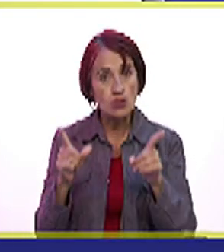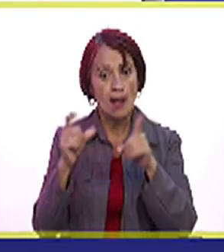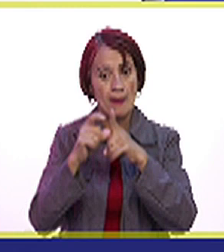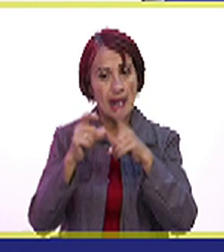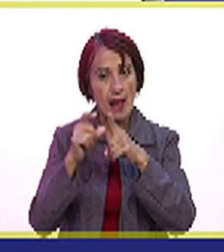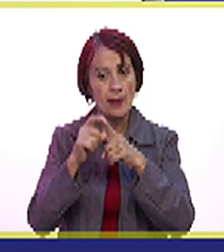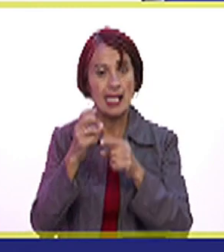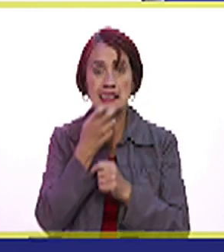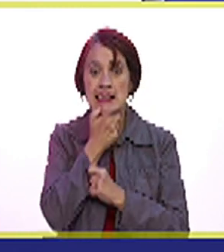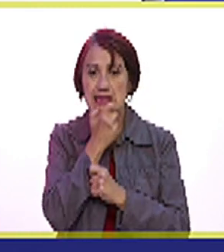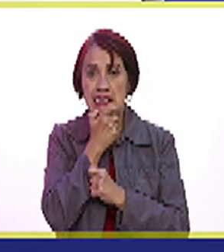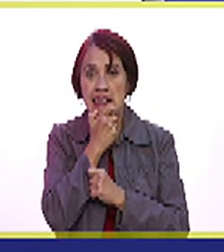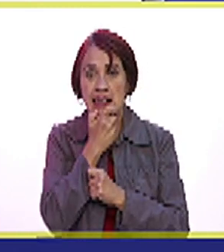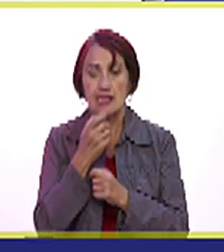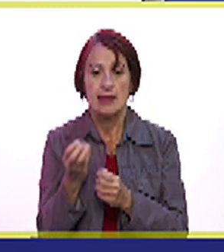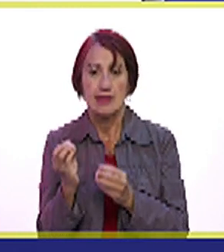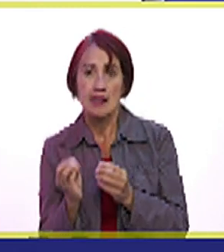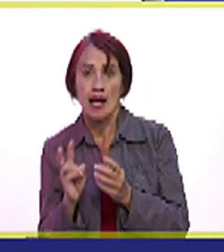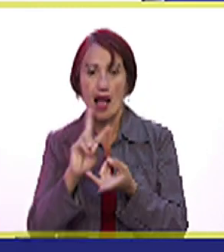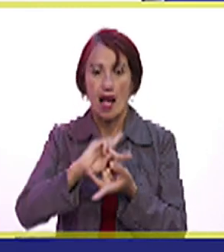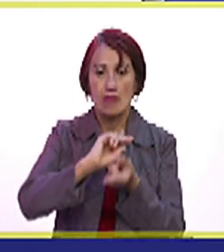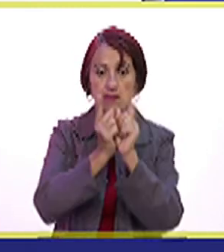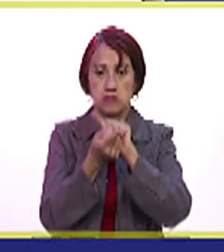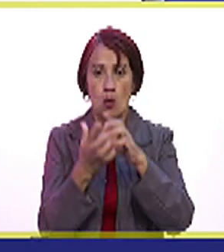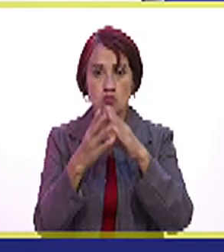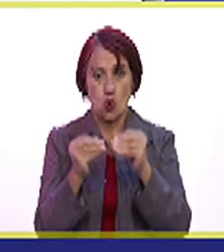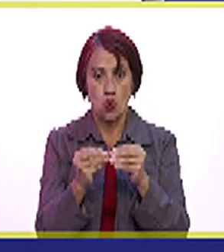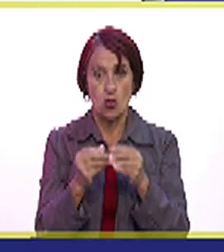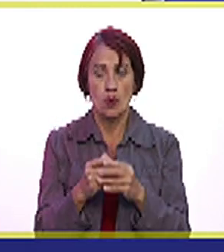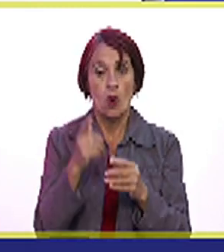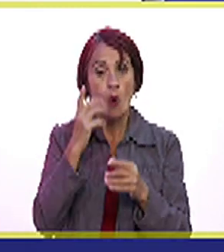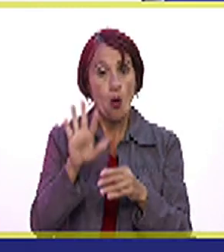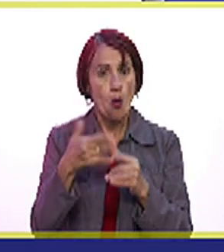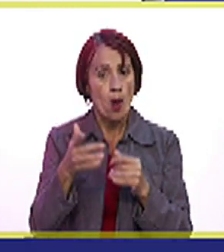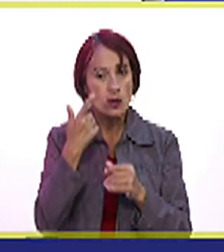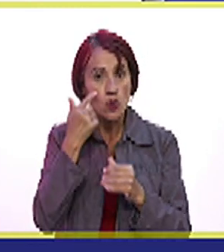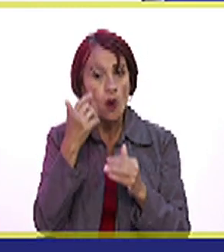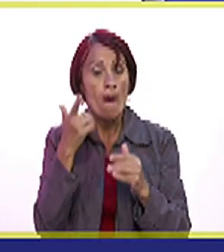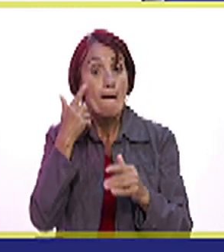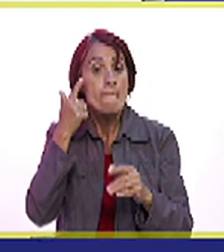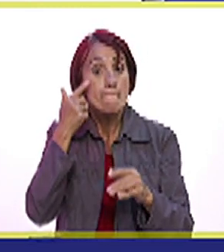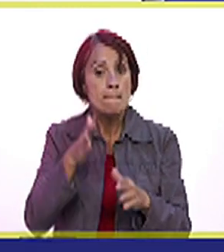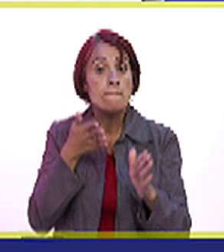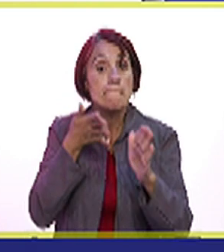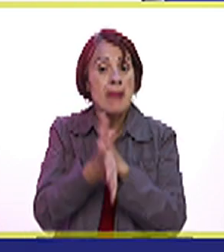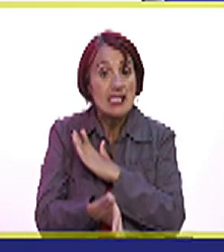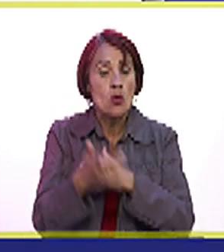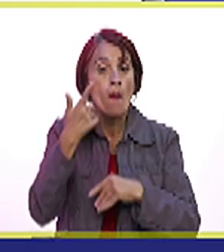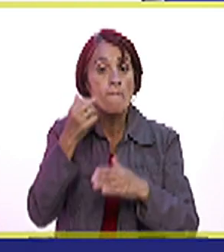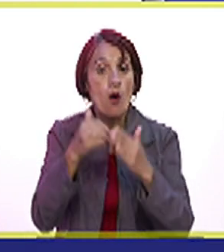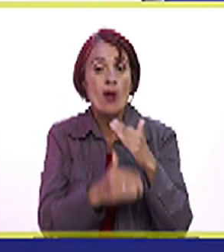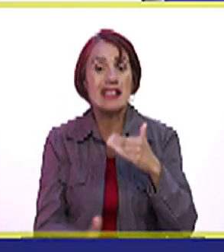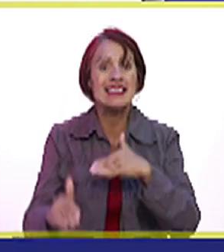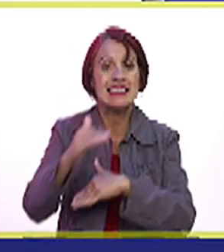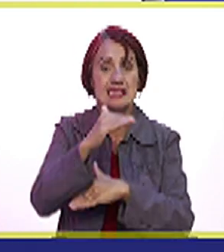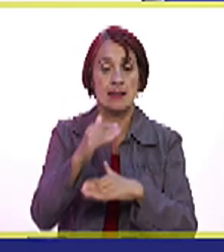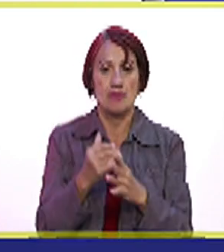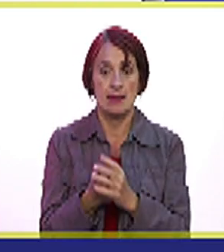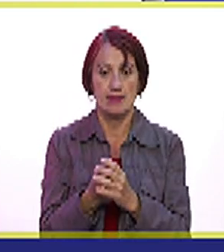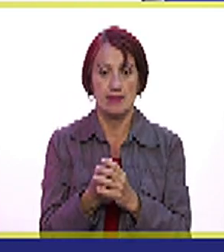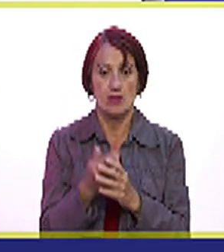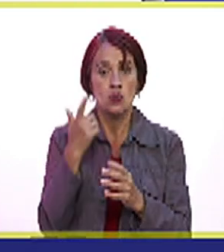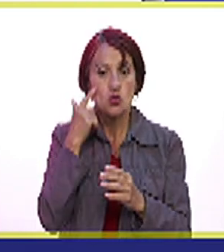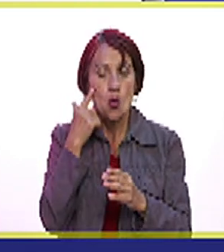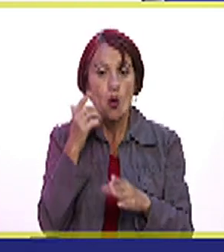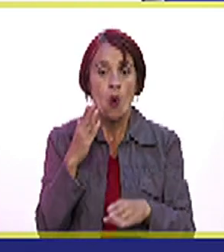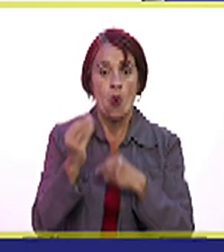separado, encima, ¿ok? Over es cuando yo voy pasando por encima y through es cuando atravieso algo, ¿ok?